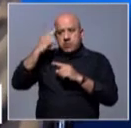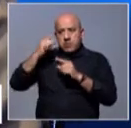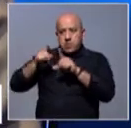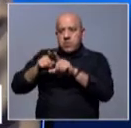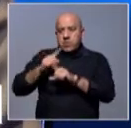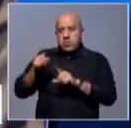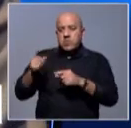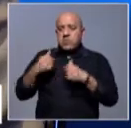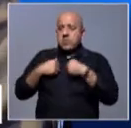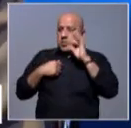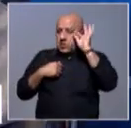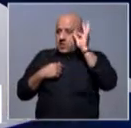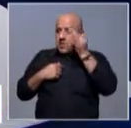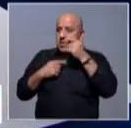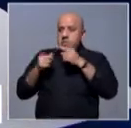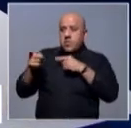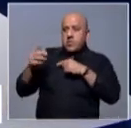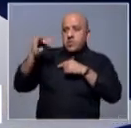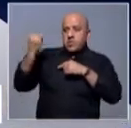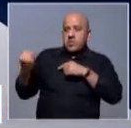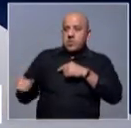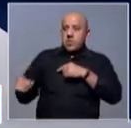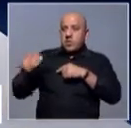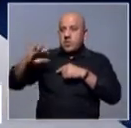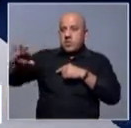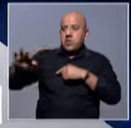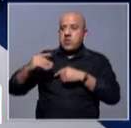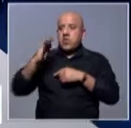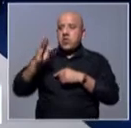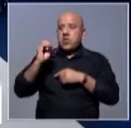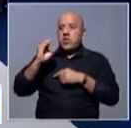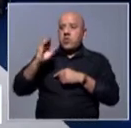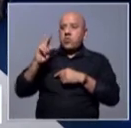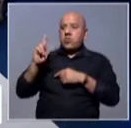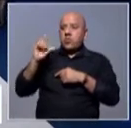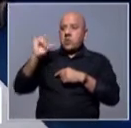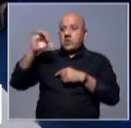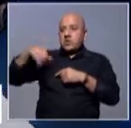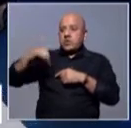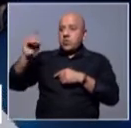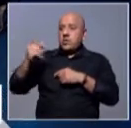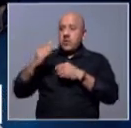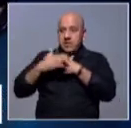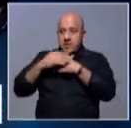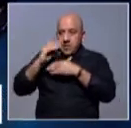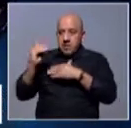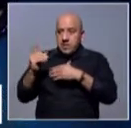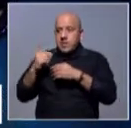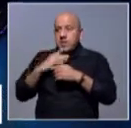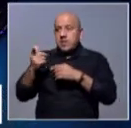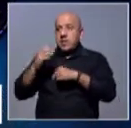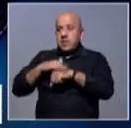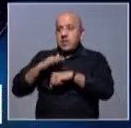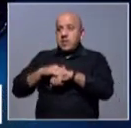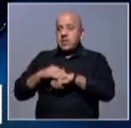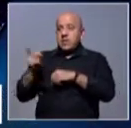que él lo que encarna manini río es un populismo de derecha del cual también hay que ser responsable en